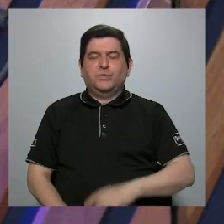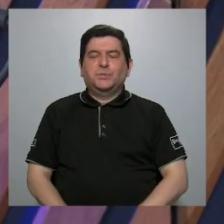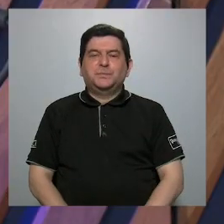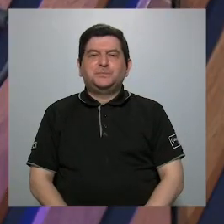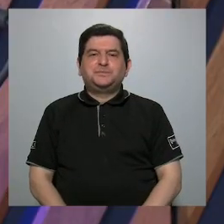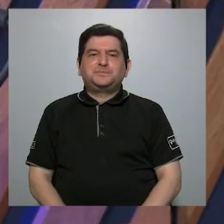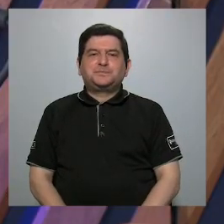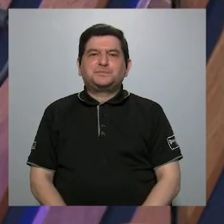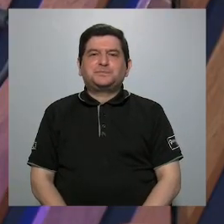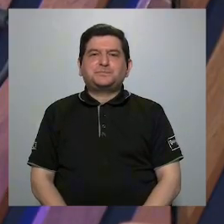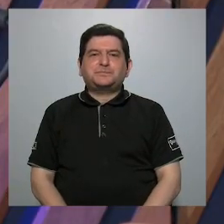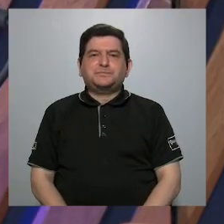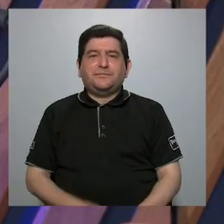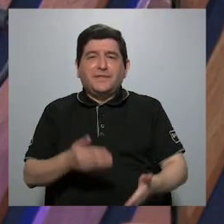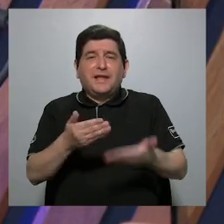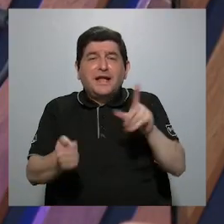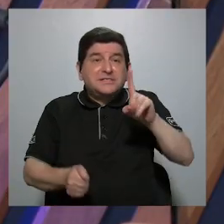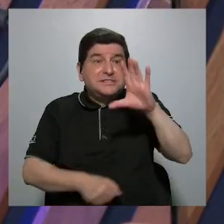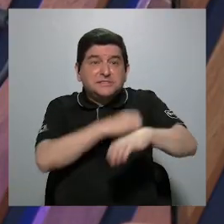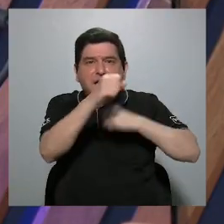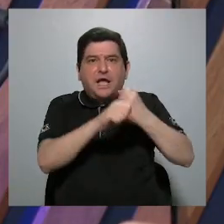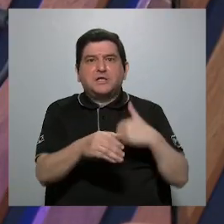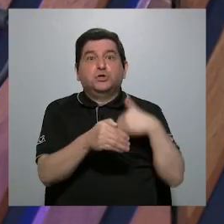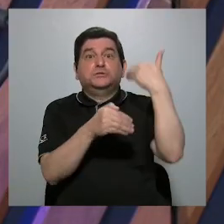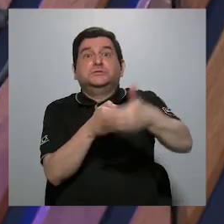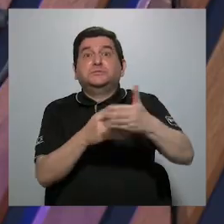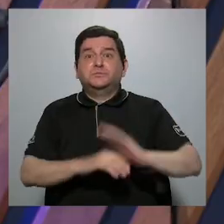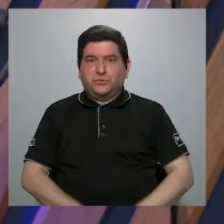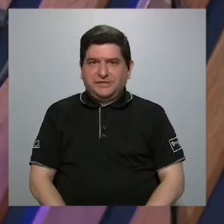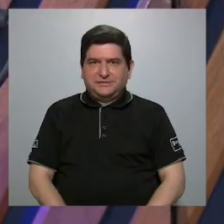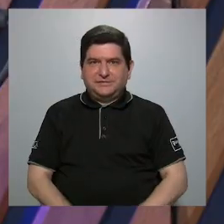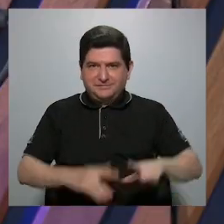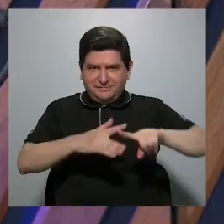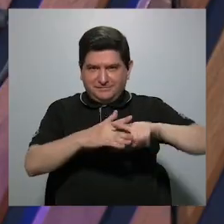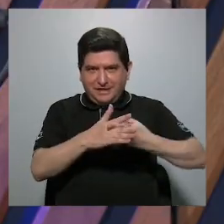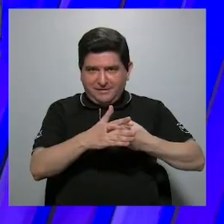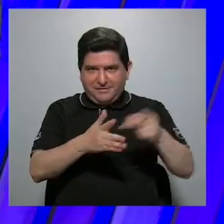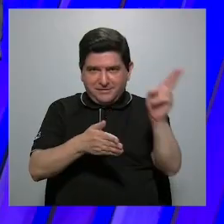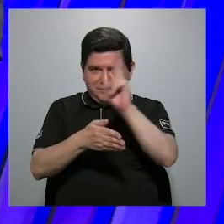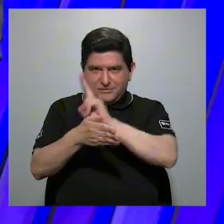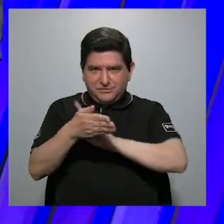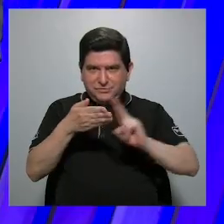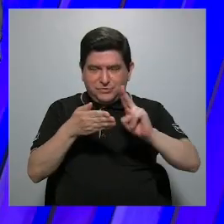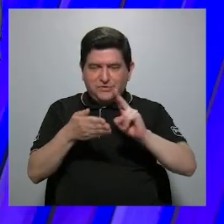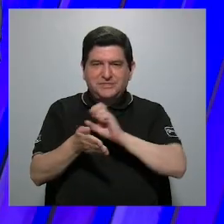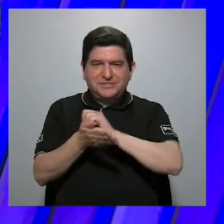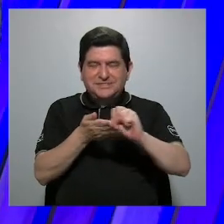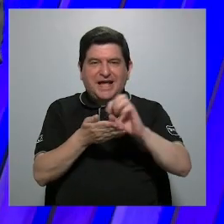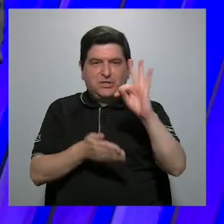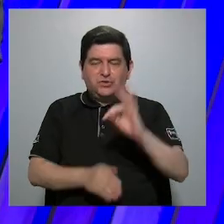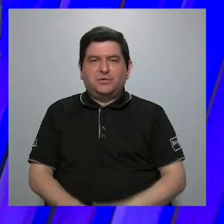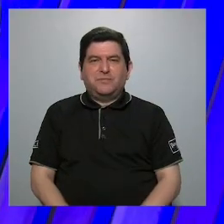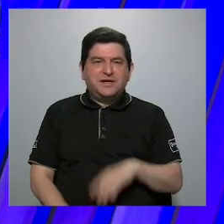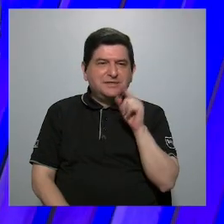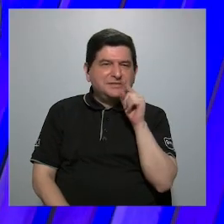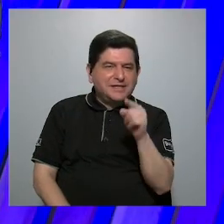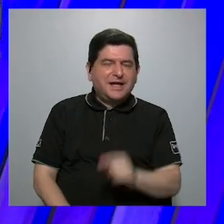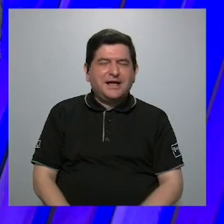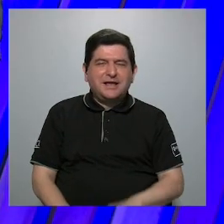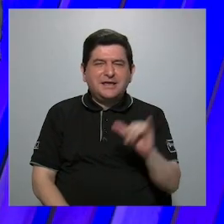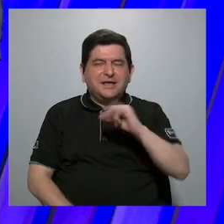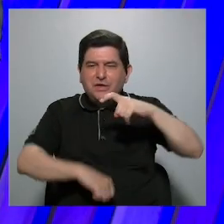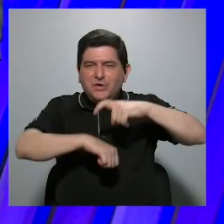1941. Casi 100 años después de la inauguración de la Universidad de Santo Tomás. Ahí hay